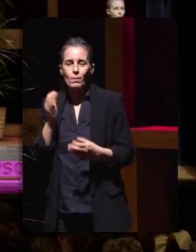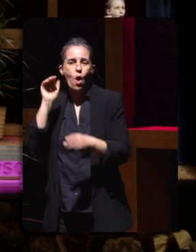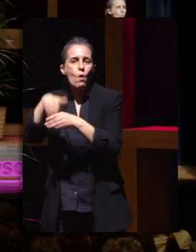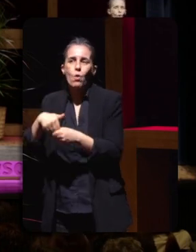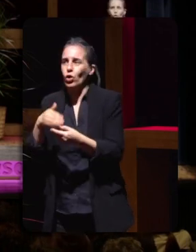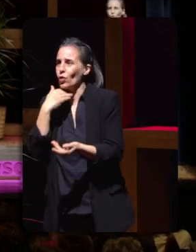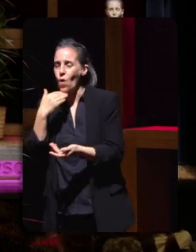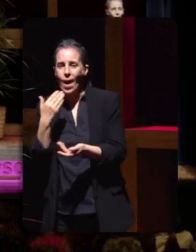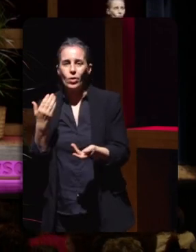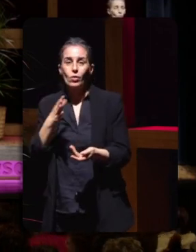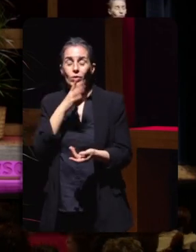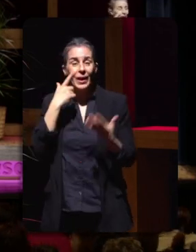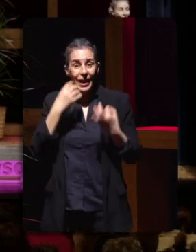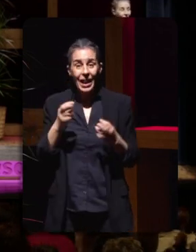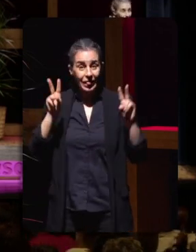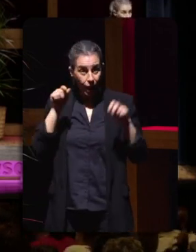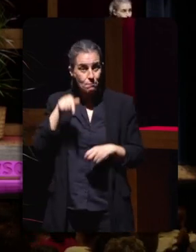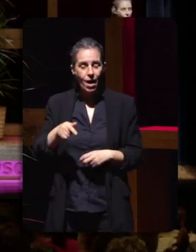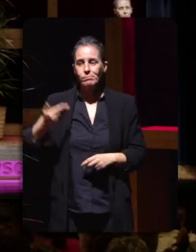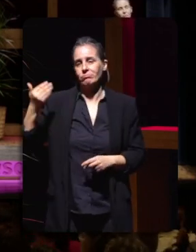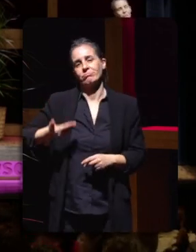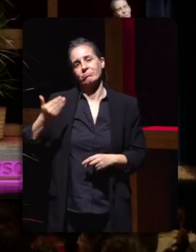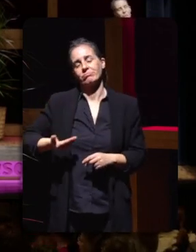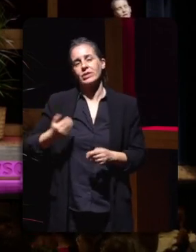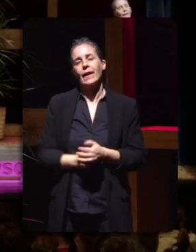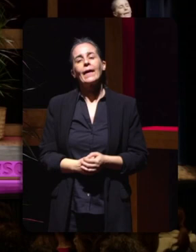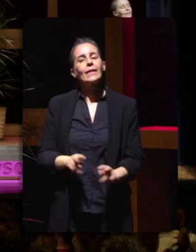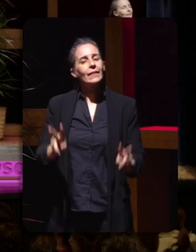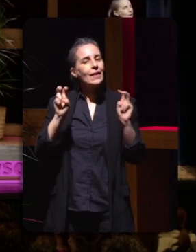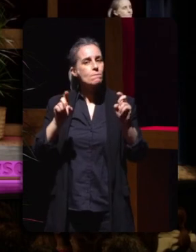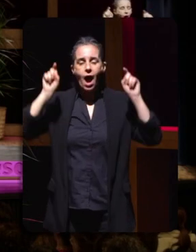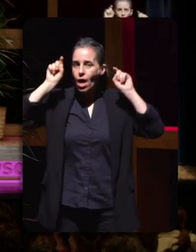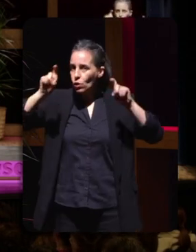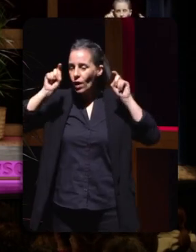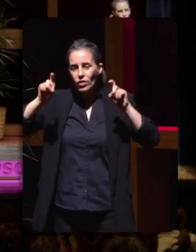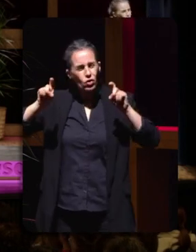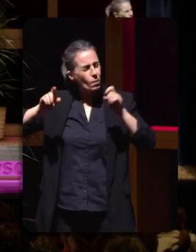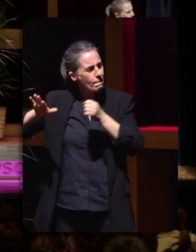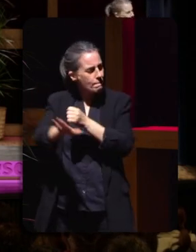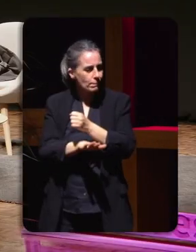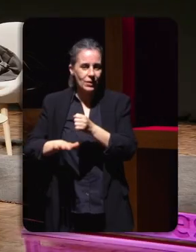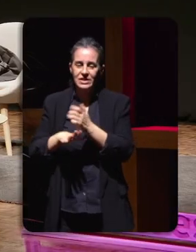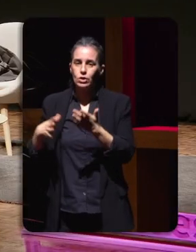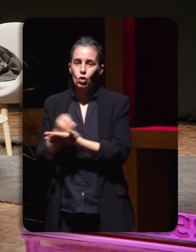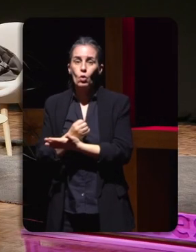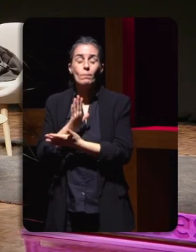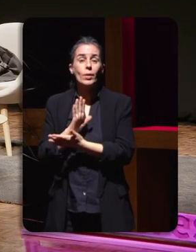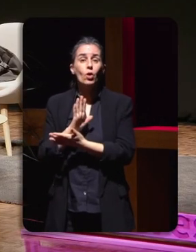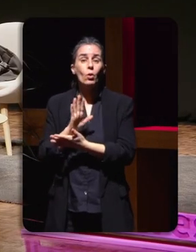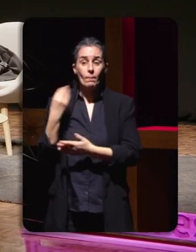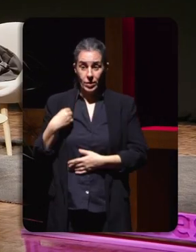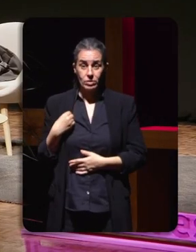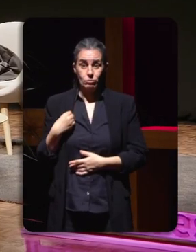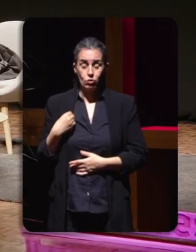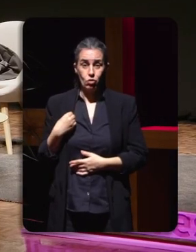los este tema es importante O sea la educación es la clave de todo Pero quién va a votar por la educación si tenemos